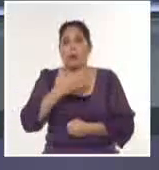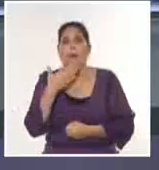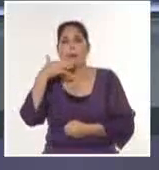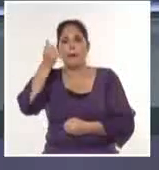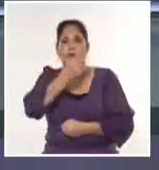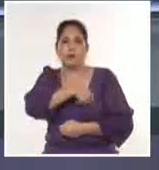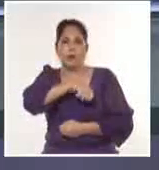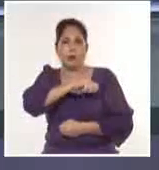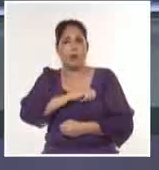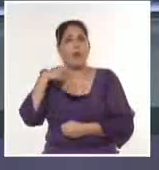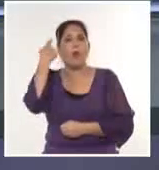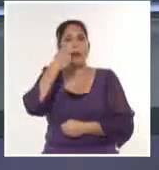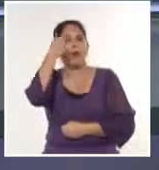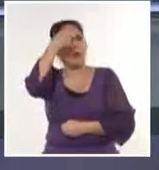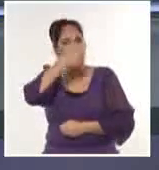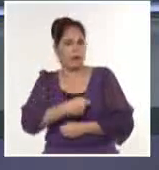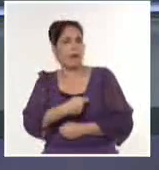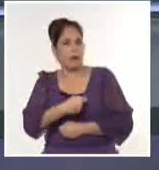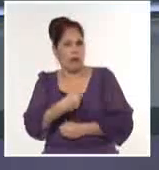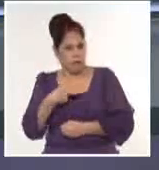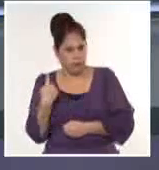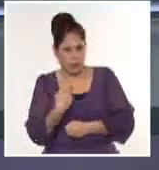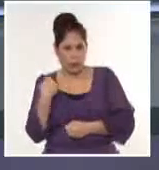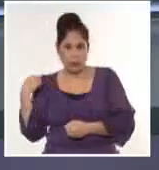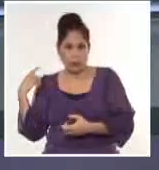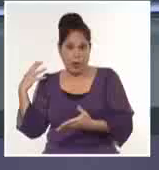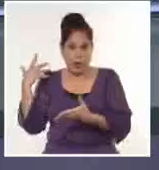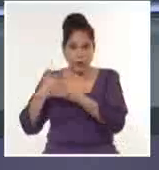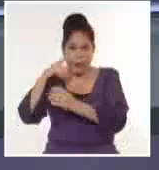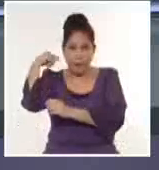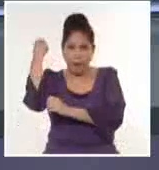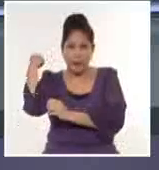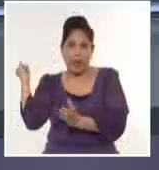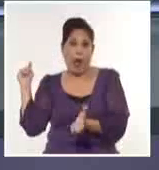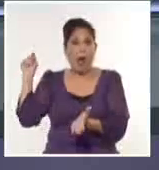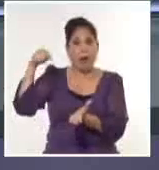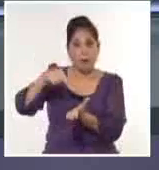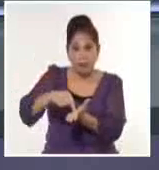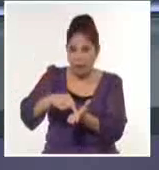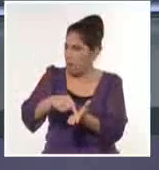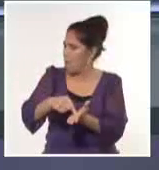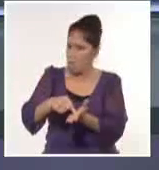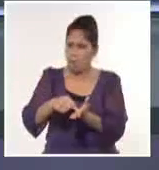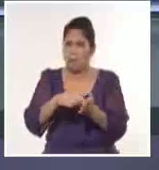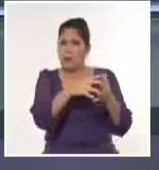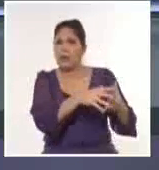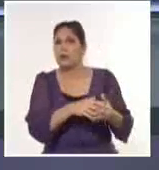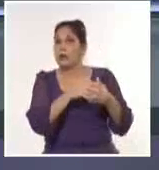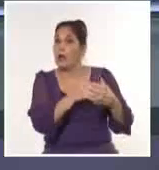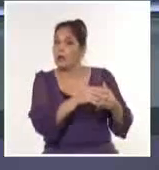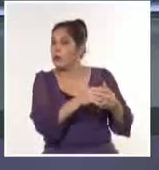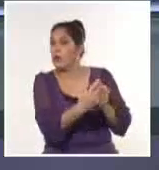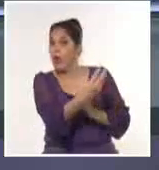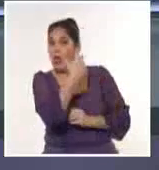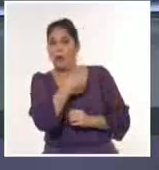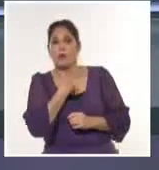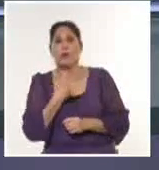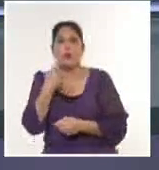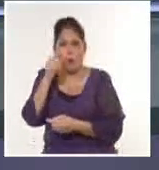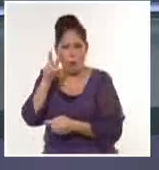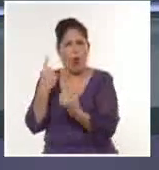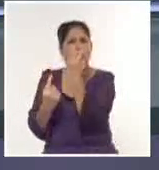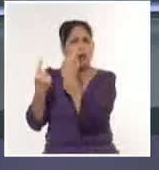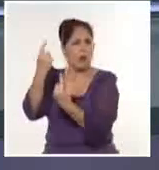mantendrá la dignidad que tanta sangre y tanto sudor le ha costado lograr frente a un imperio cuyos desafueros lo retratan en su naturaleza